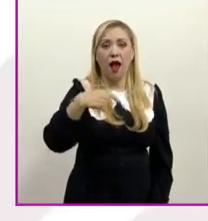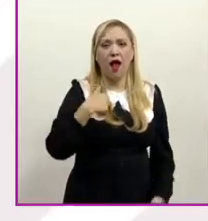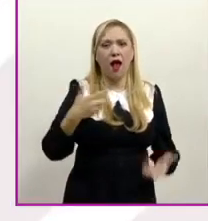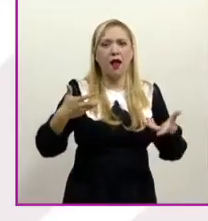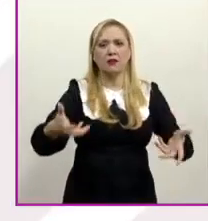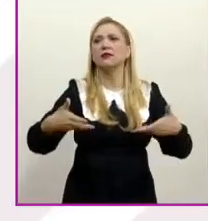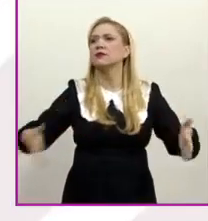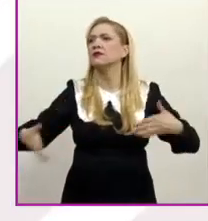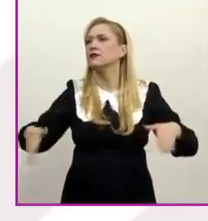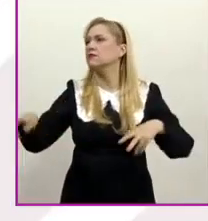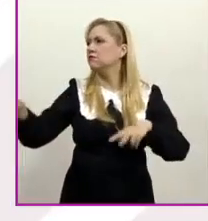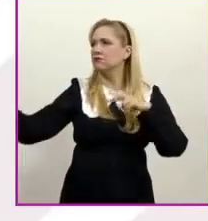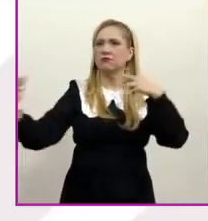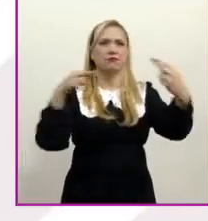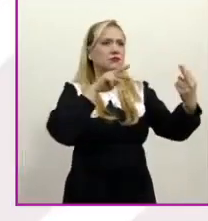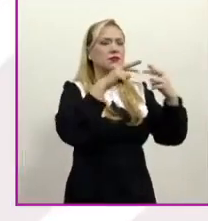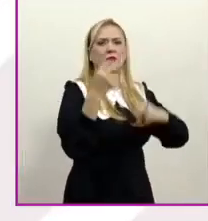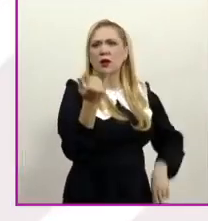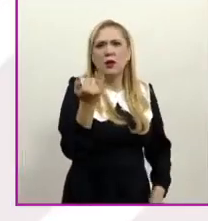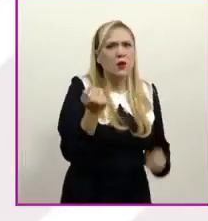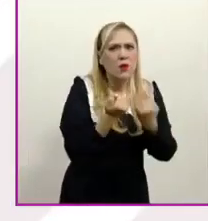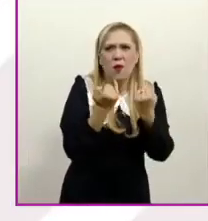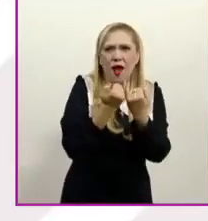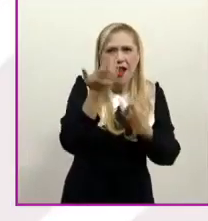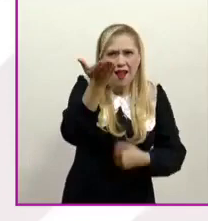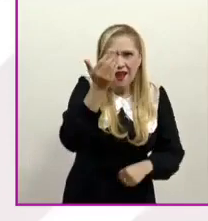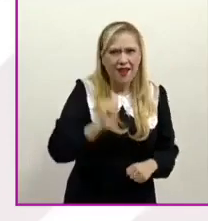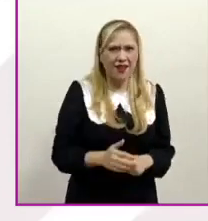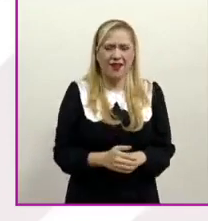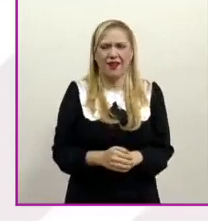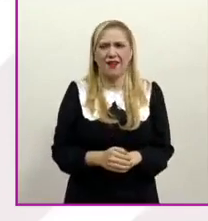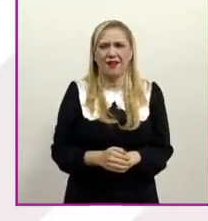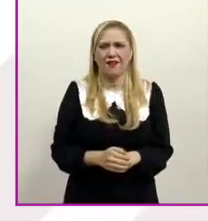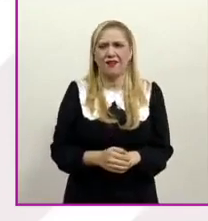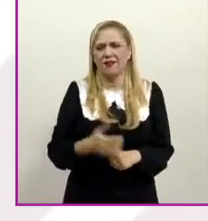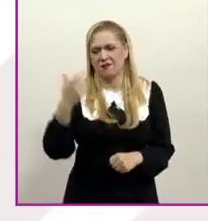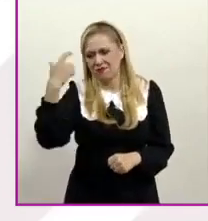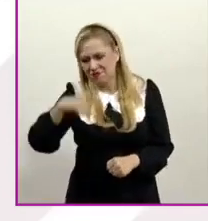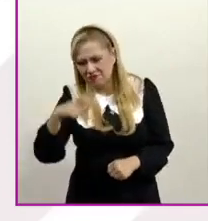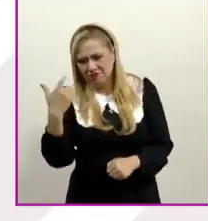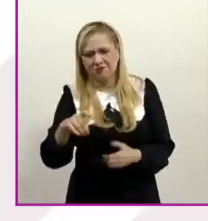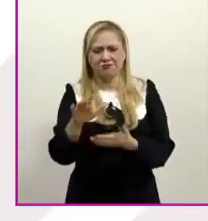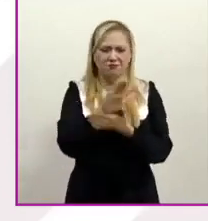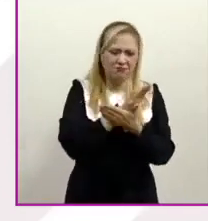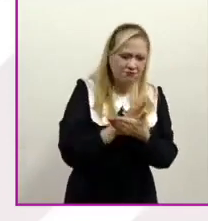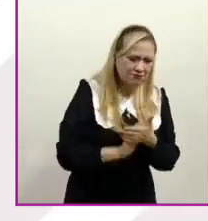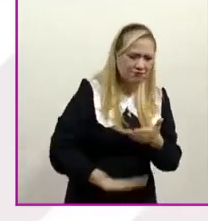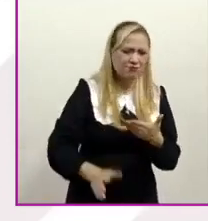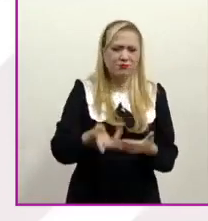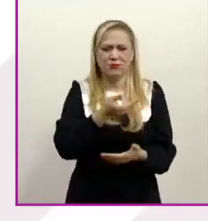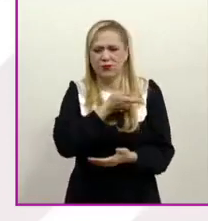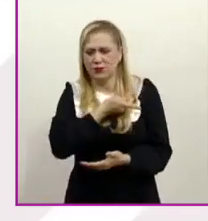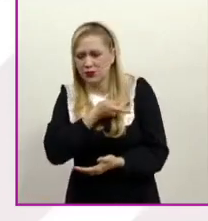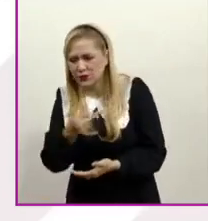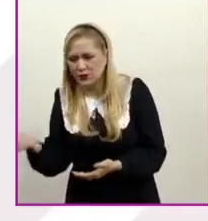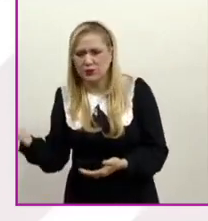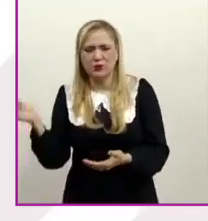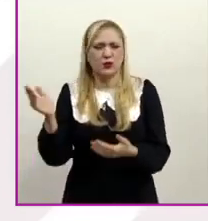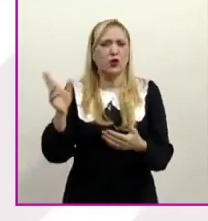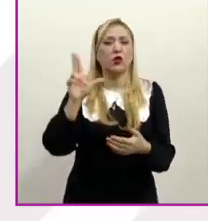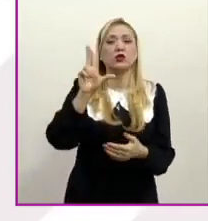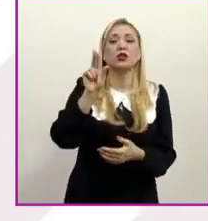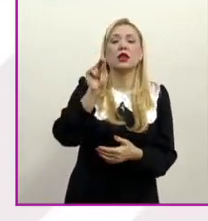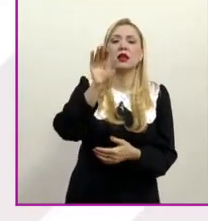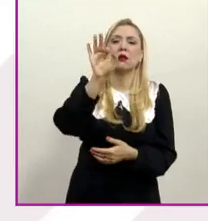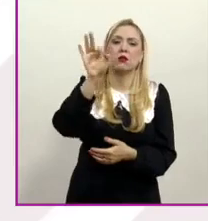¿no? Que vemos personas en todos los estratos sociales de todos los colores, porque somos el 80%. El